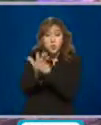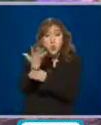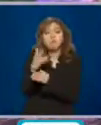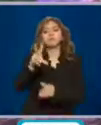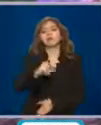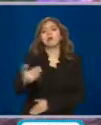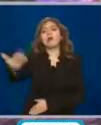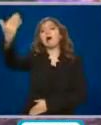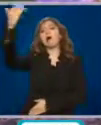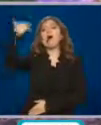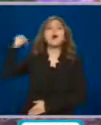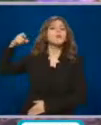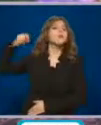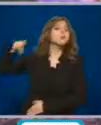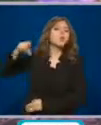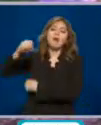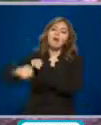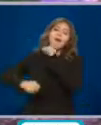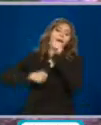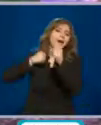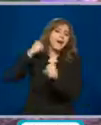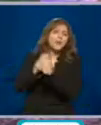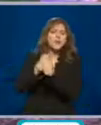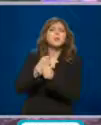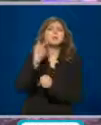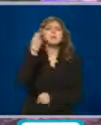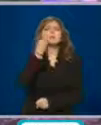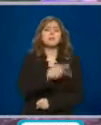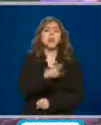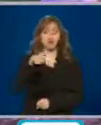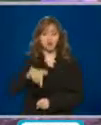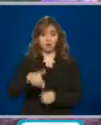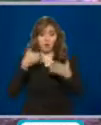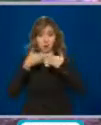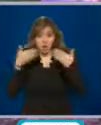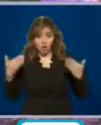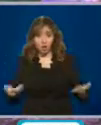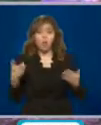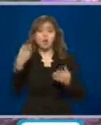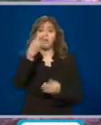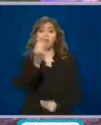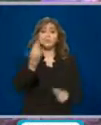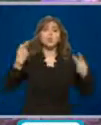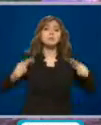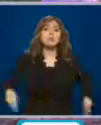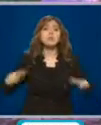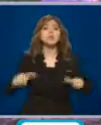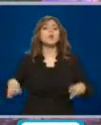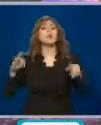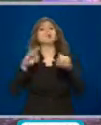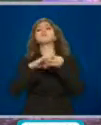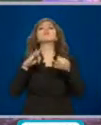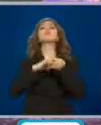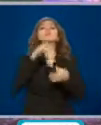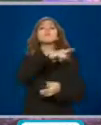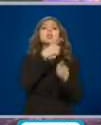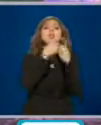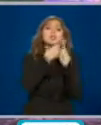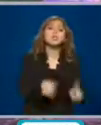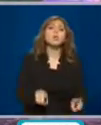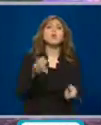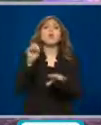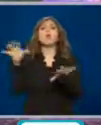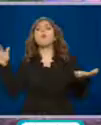mucho tiempo, o sea, desde todos los años, ¿no? Pero ahorita, pues como se ve muy frecuentemente el divorcio, ¿no? Por algunos